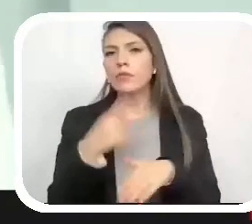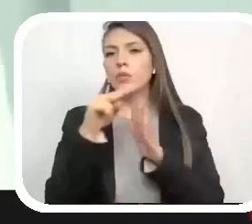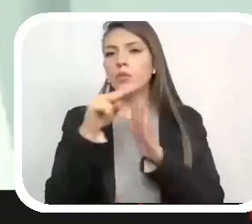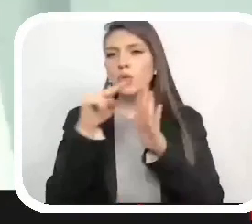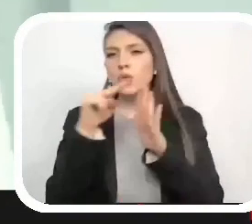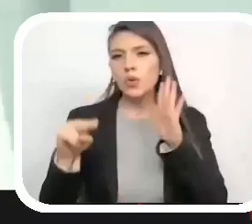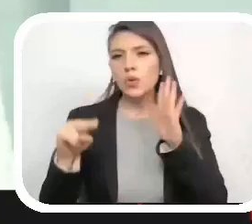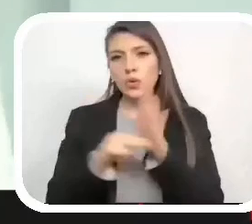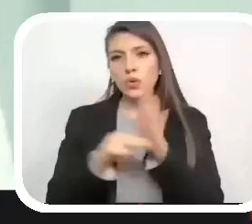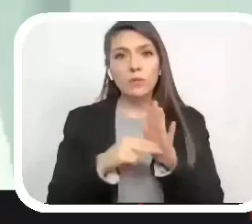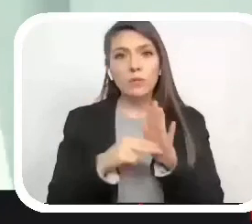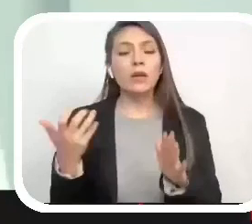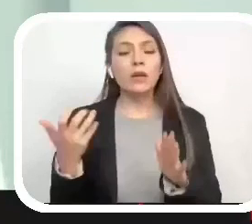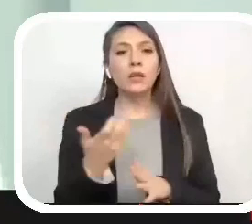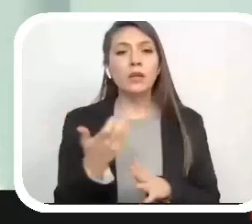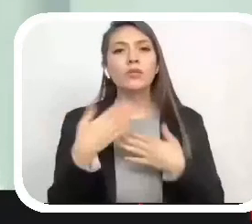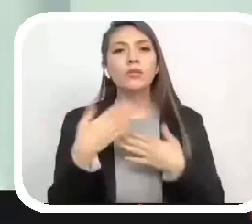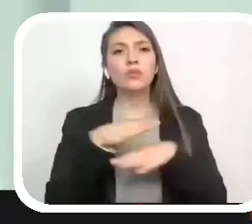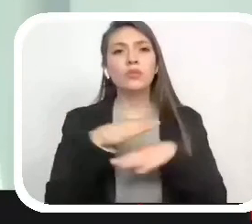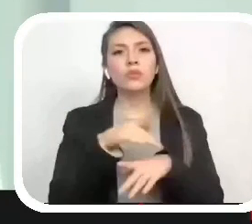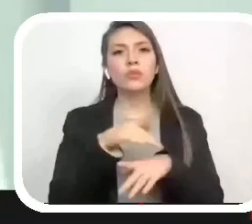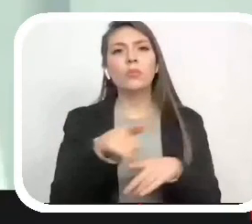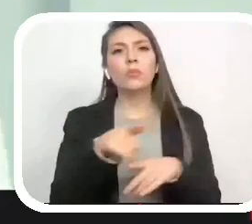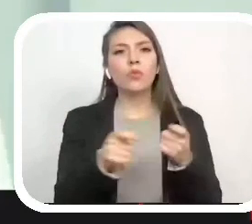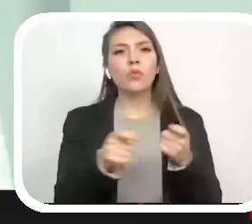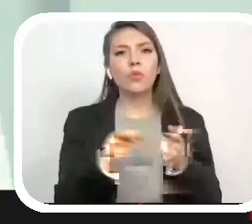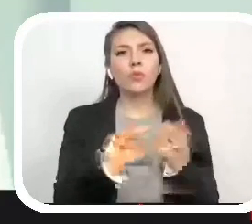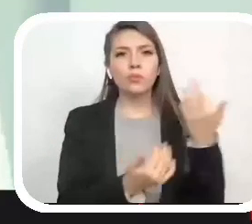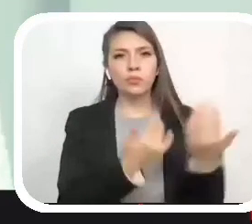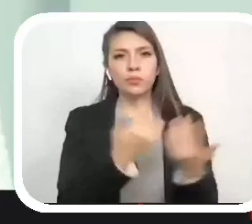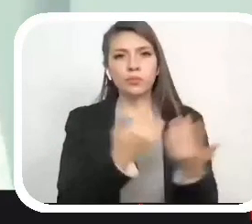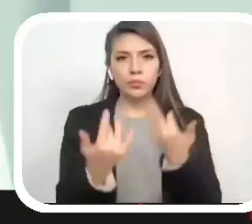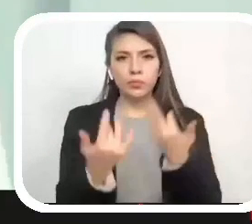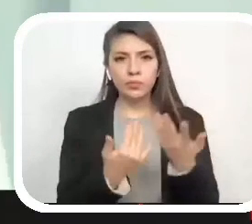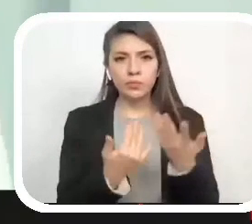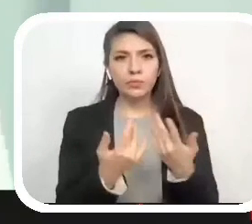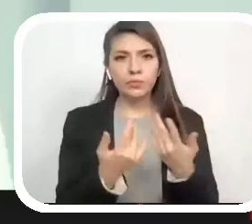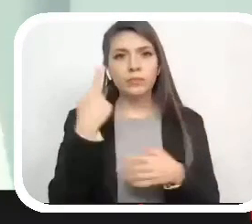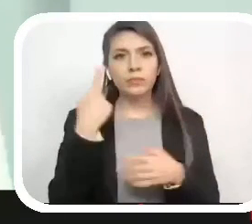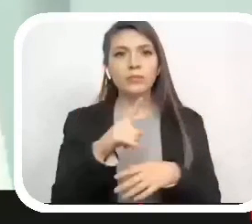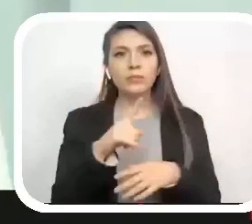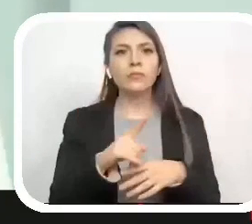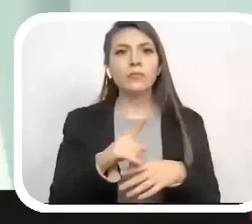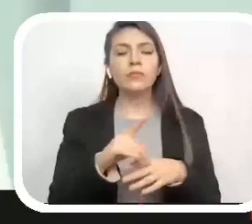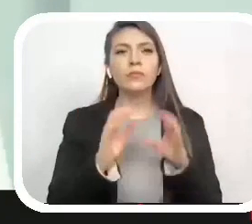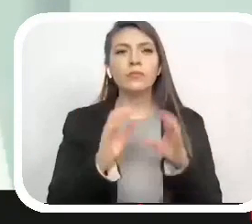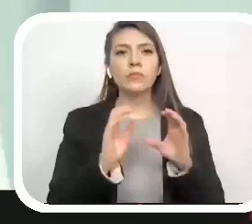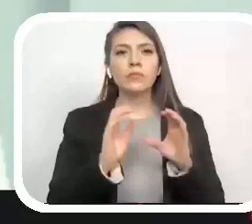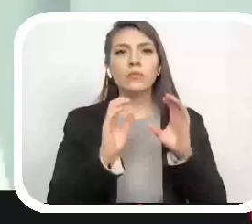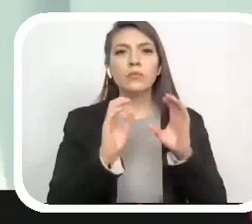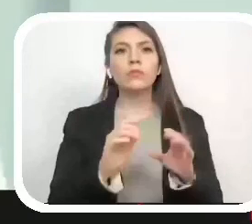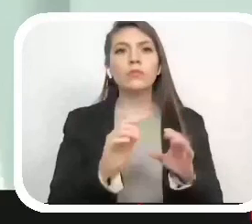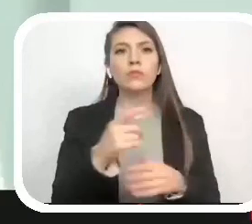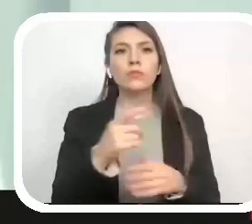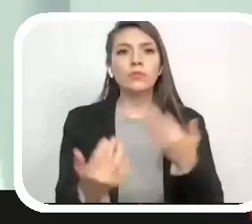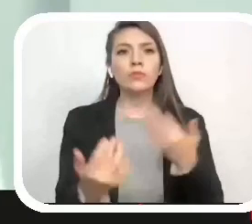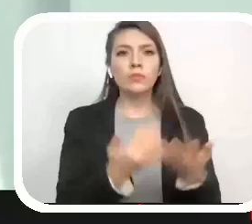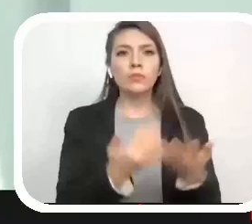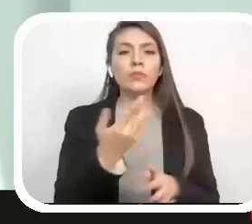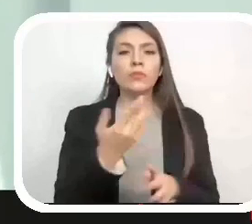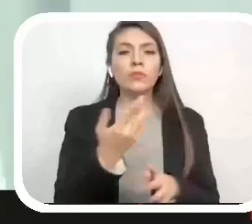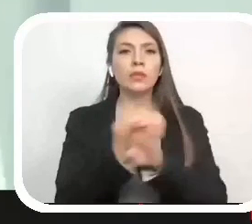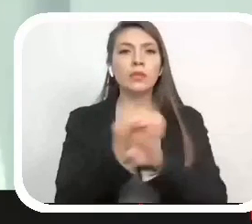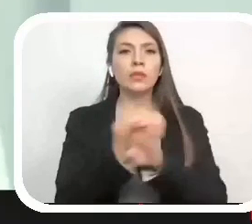y locales en materia de control de fuego, a fin de proteger la superficie forestal estatal de